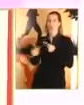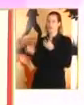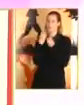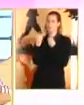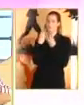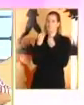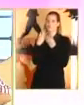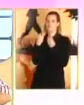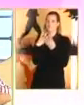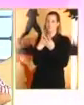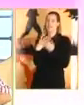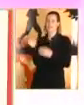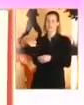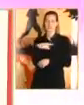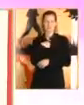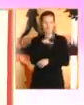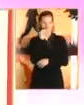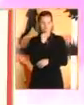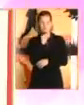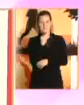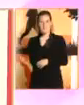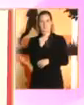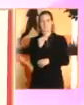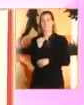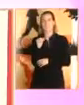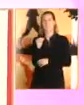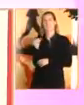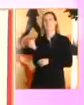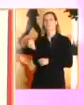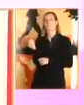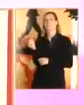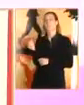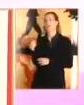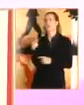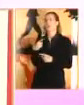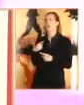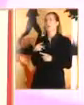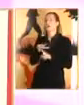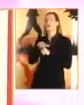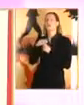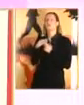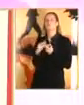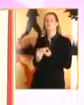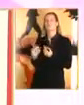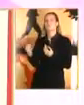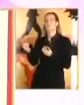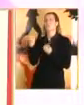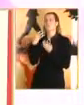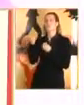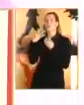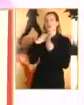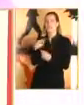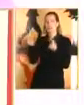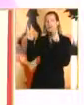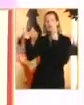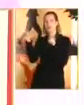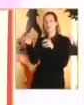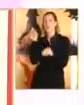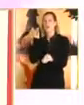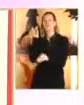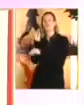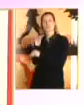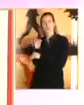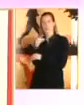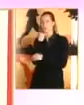psicológicamente. Sí que me lo creo. Y a nivel información de otras muchas cosas, subvenciones y cosas que pueda llegar a ver. Y